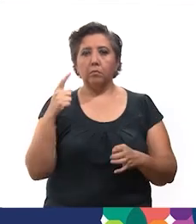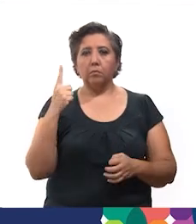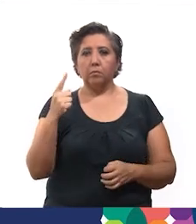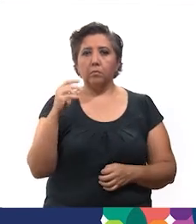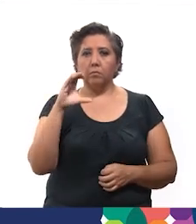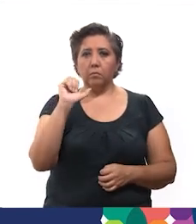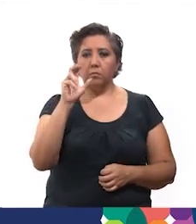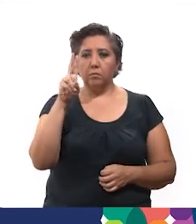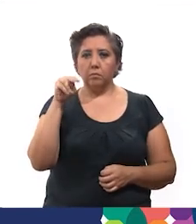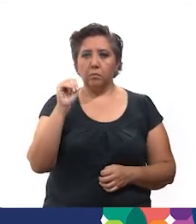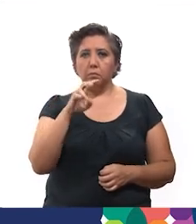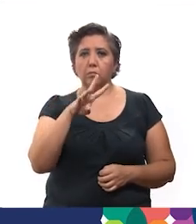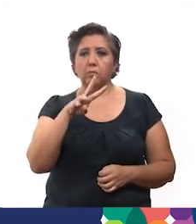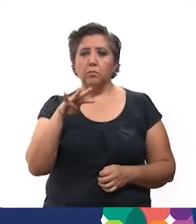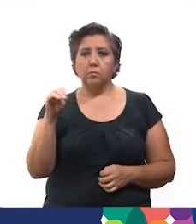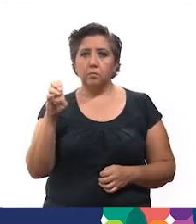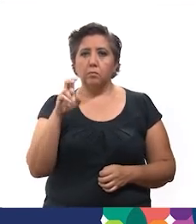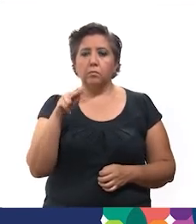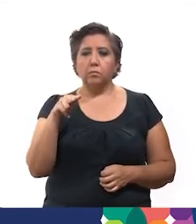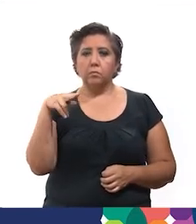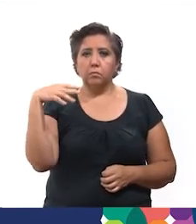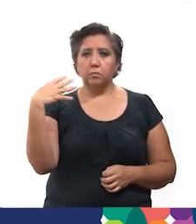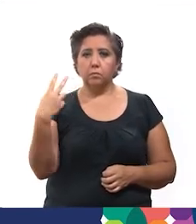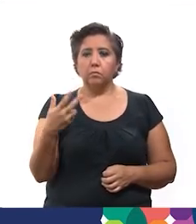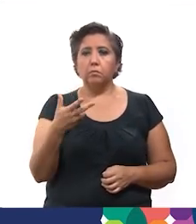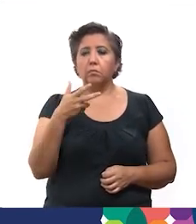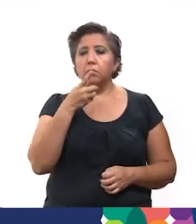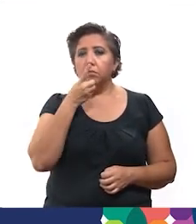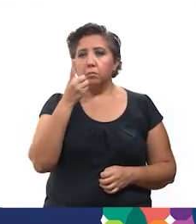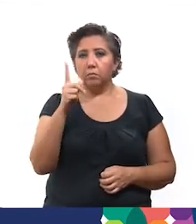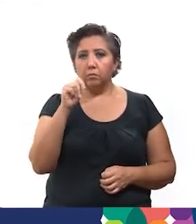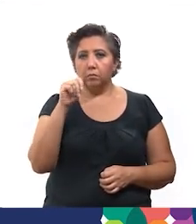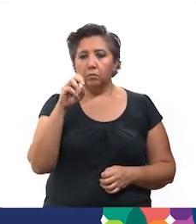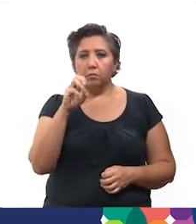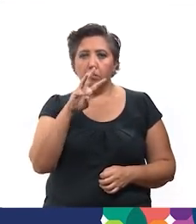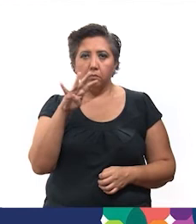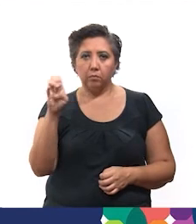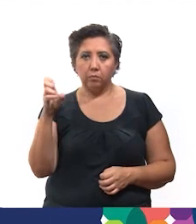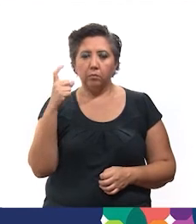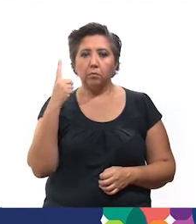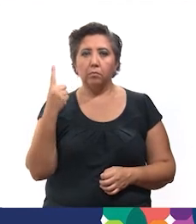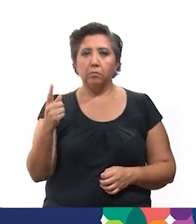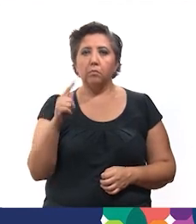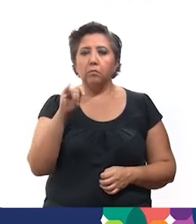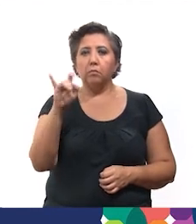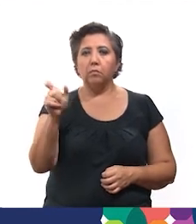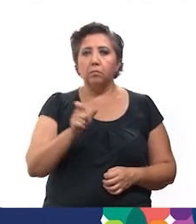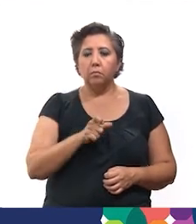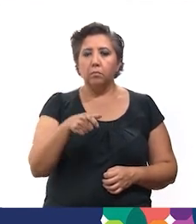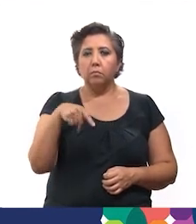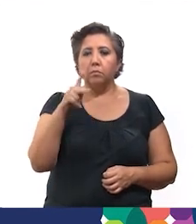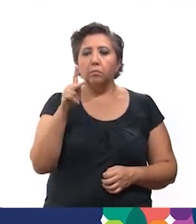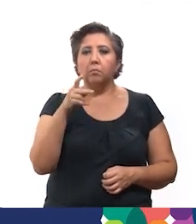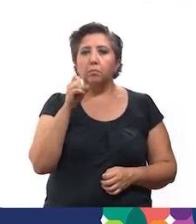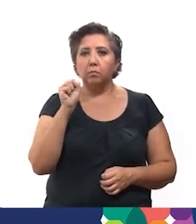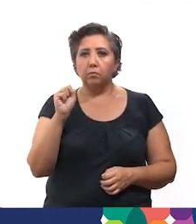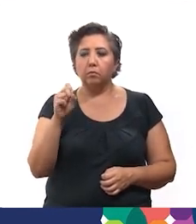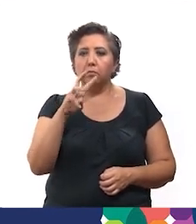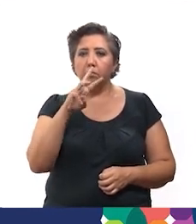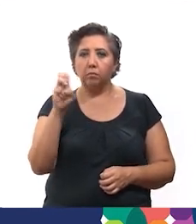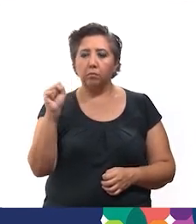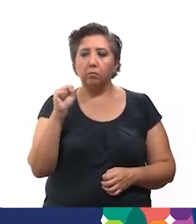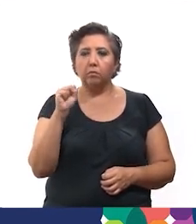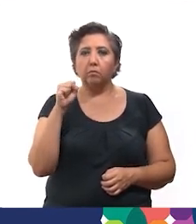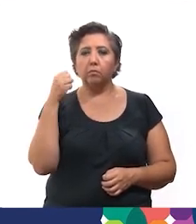ciento ocho, siete. Las Américas, Pakaptún. Pensiones, Ietel, San Antonio Schluch, seis. Bojorquez, Felipe